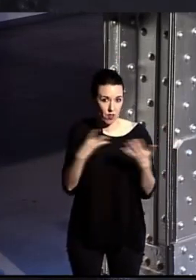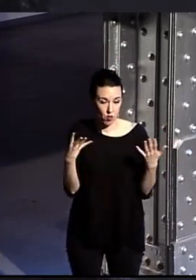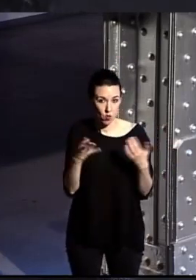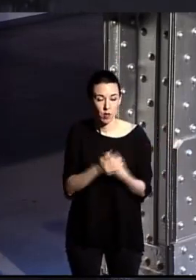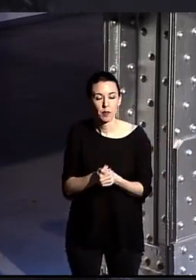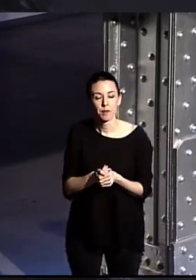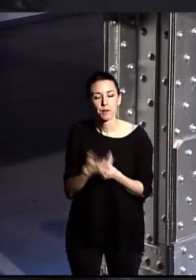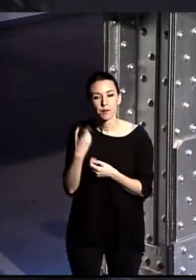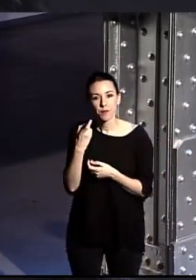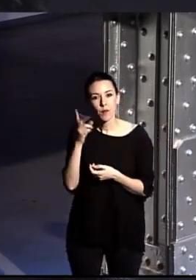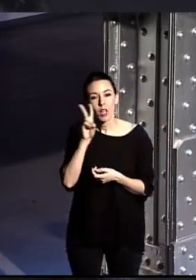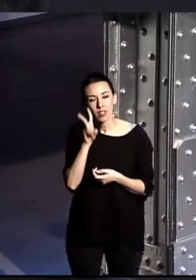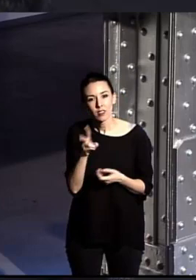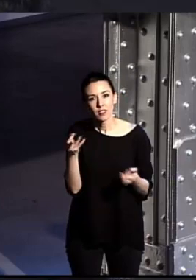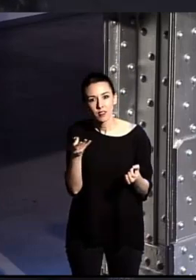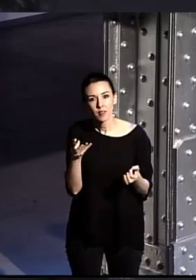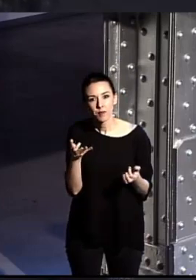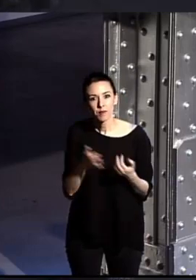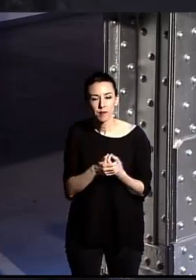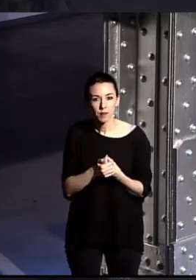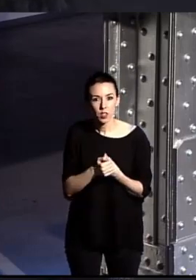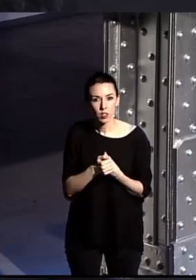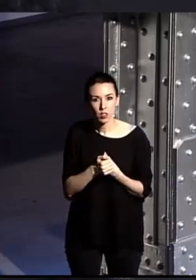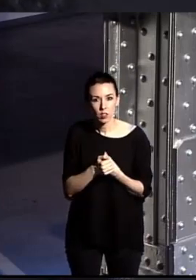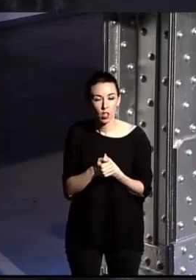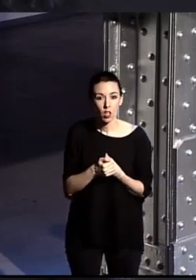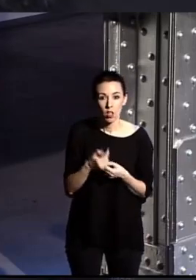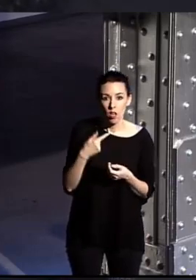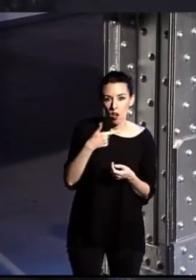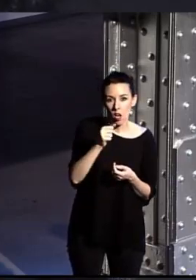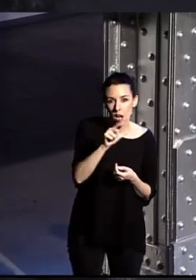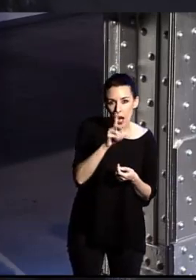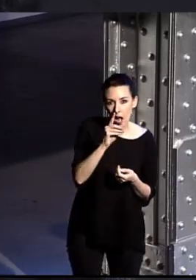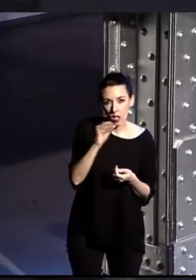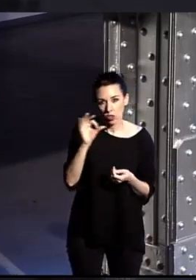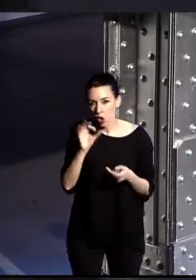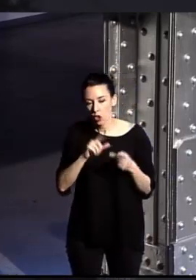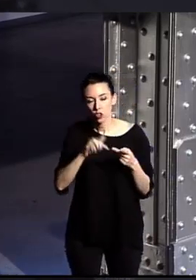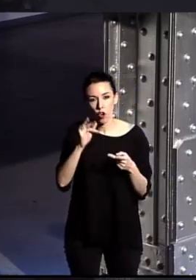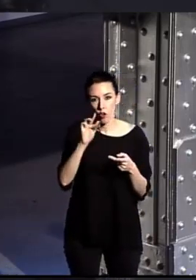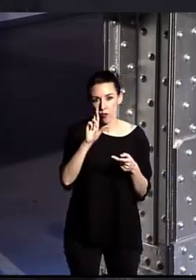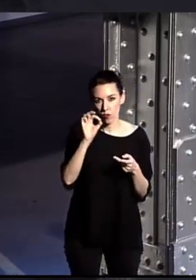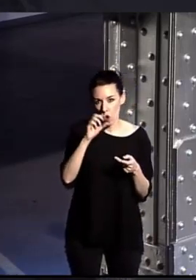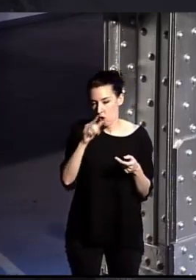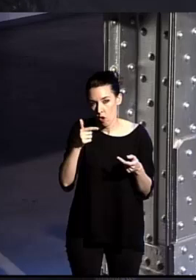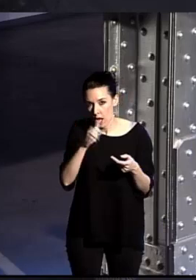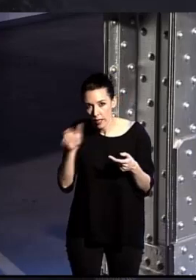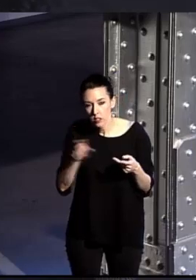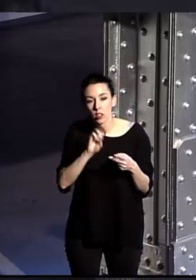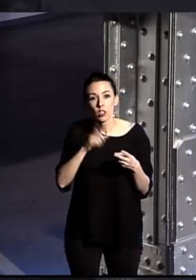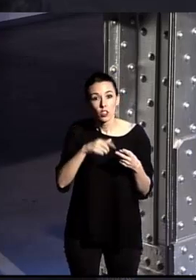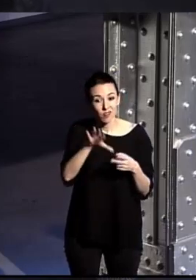que pasa es que hay que ver el hecho de que Tolstoy o Galdós o Flaubert eligieran mujeres